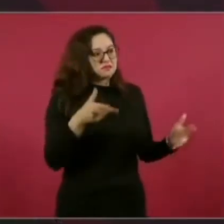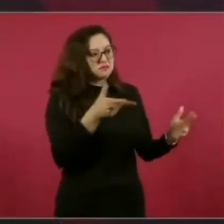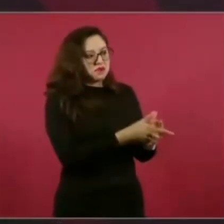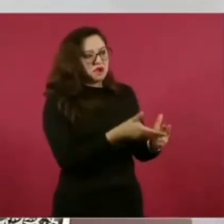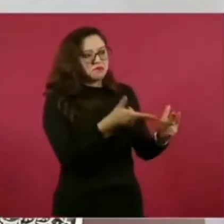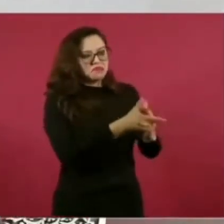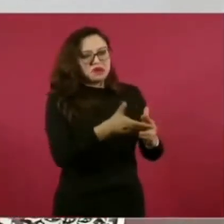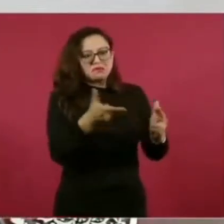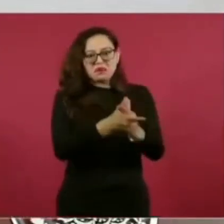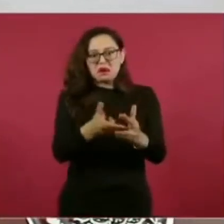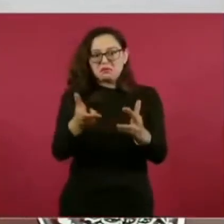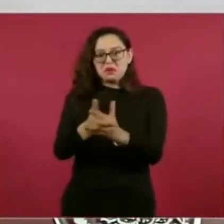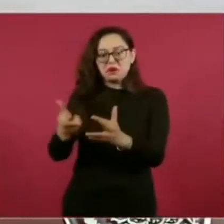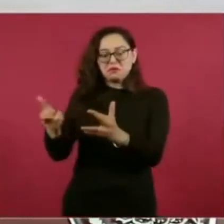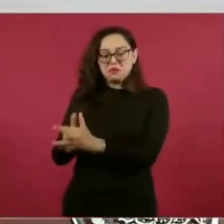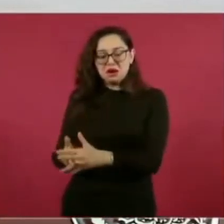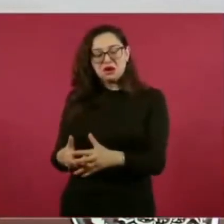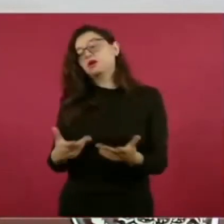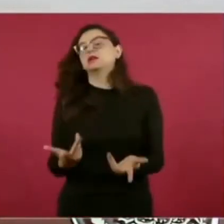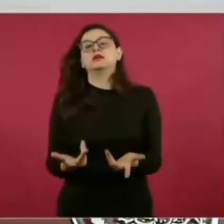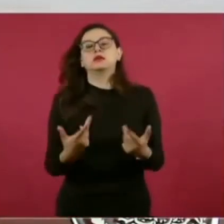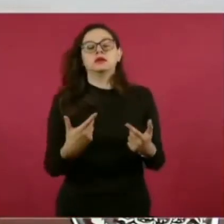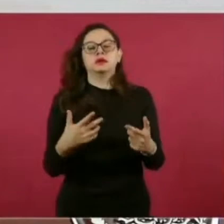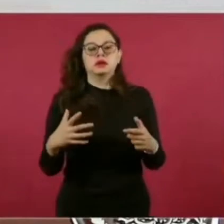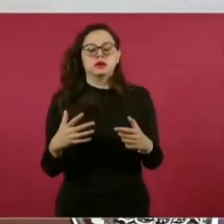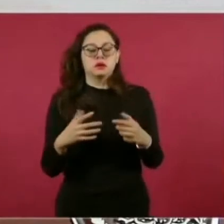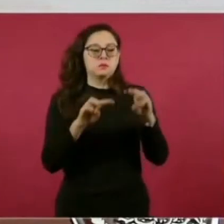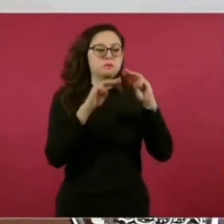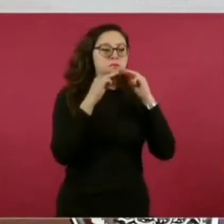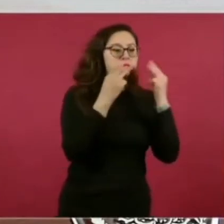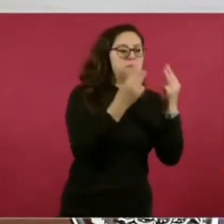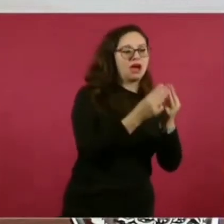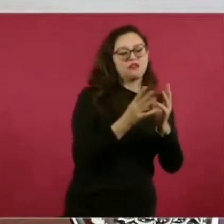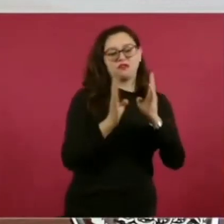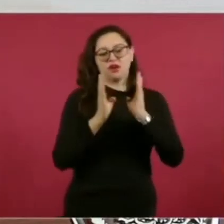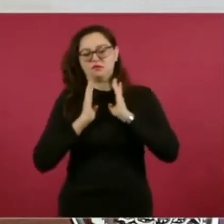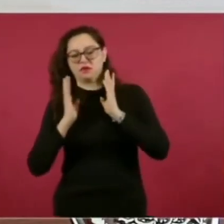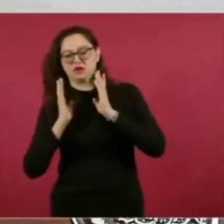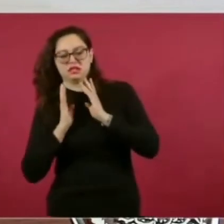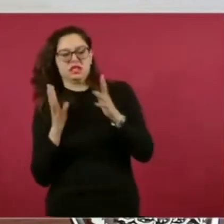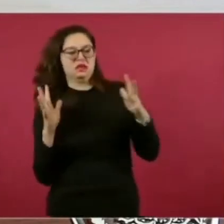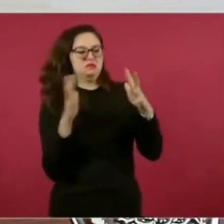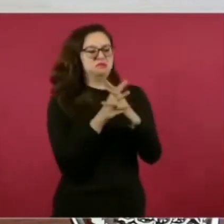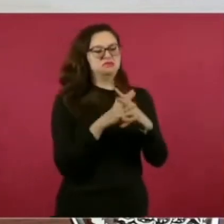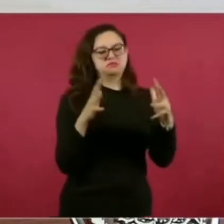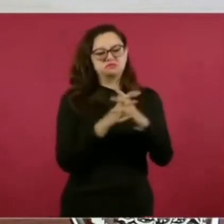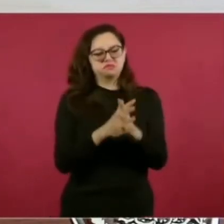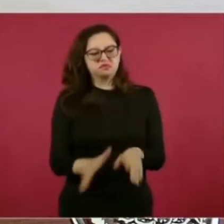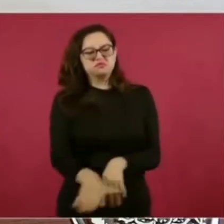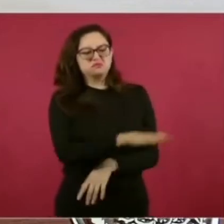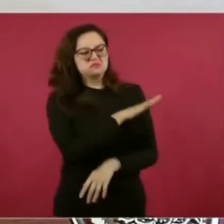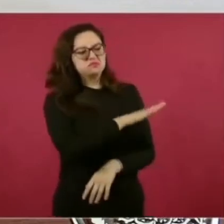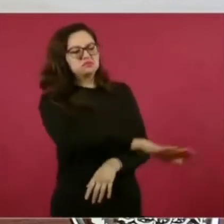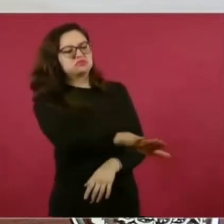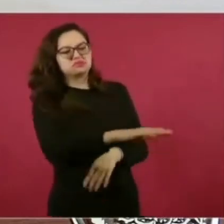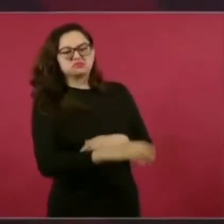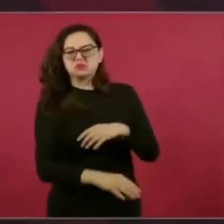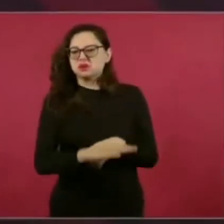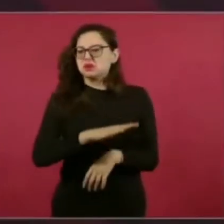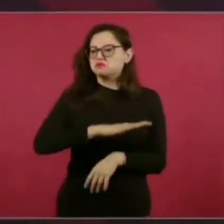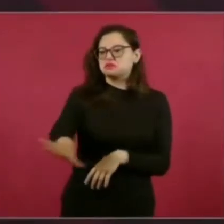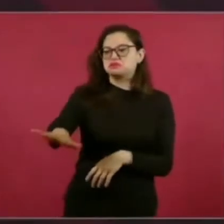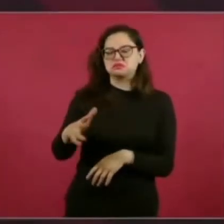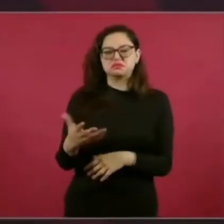hay en los enfrentamientos más muertos que heridos o